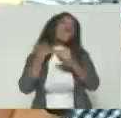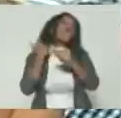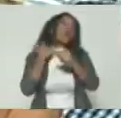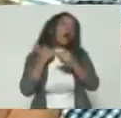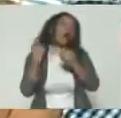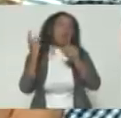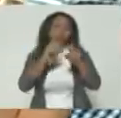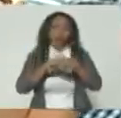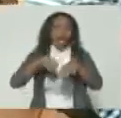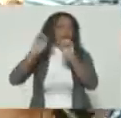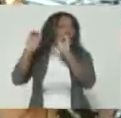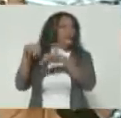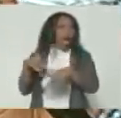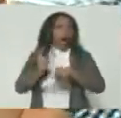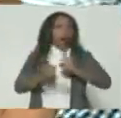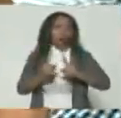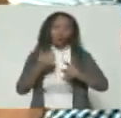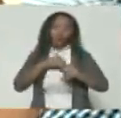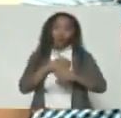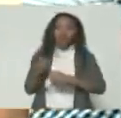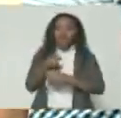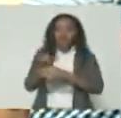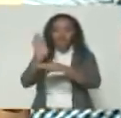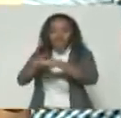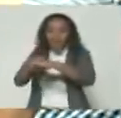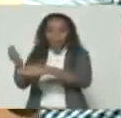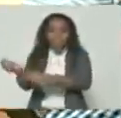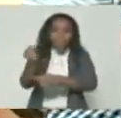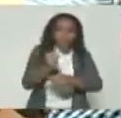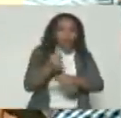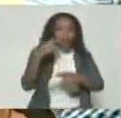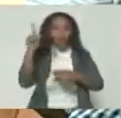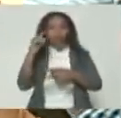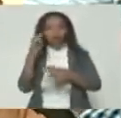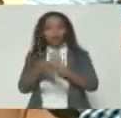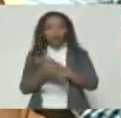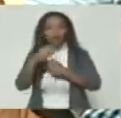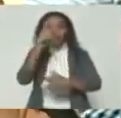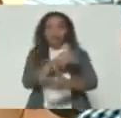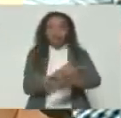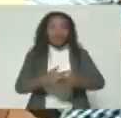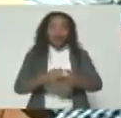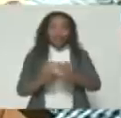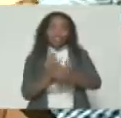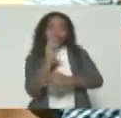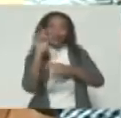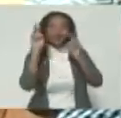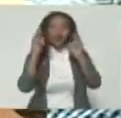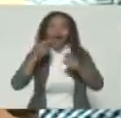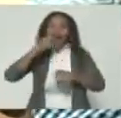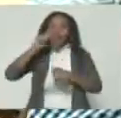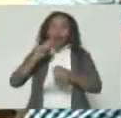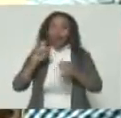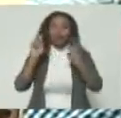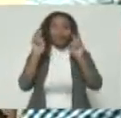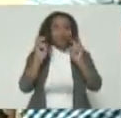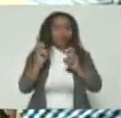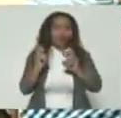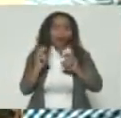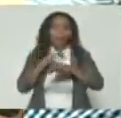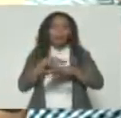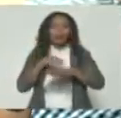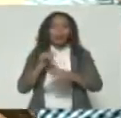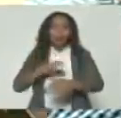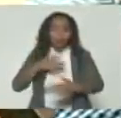habían abandonado, hemos recuperado los viveros, hemos sembrado más de 1 millón de matas nuevas de café y, bueno, el ministro puede dar